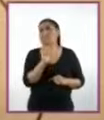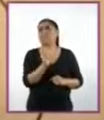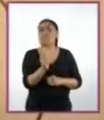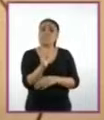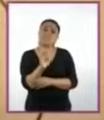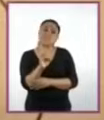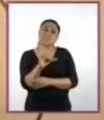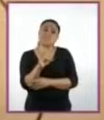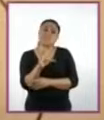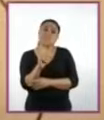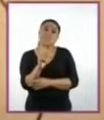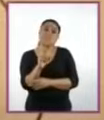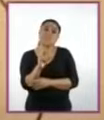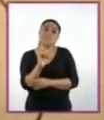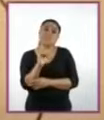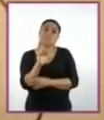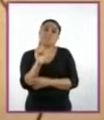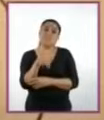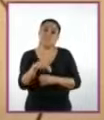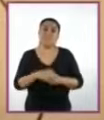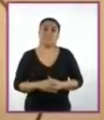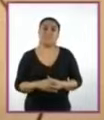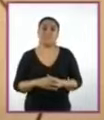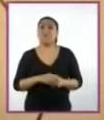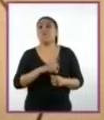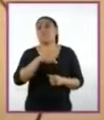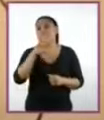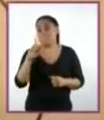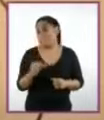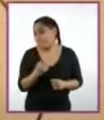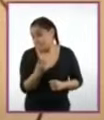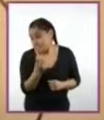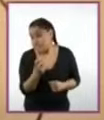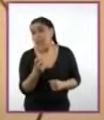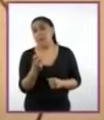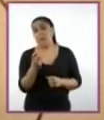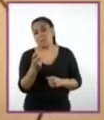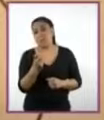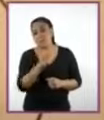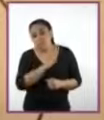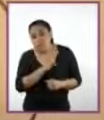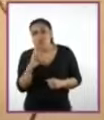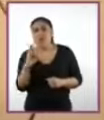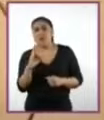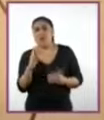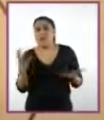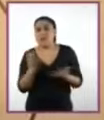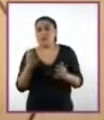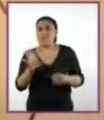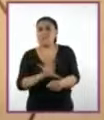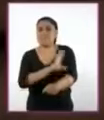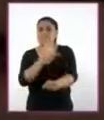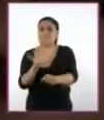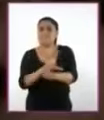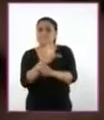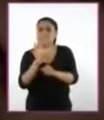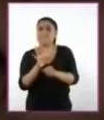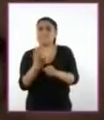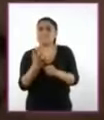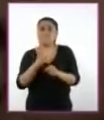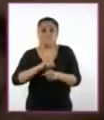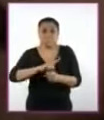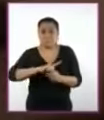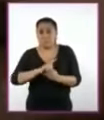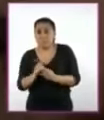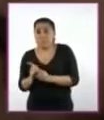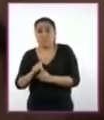un electroimán. Así que de pronto era posible crear un campo magnético que podía mover